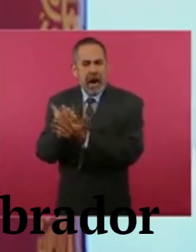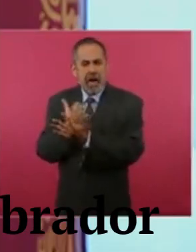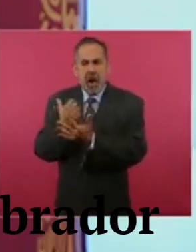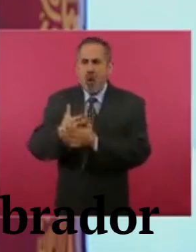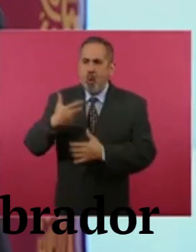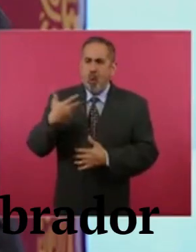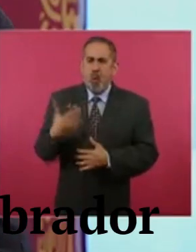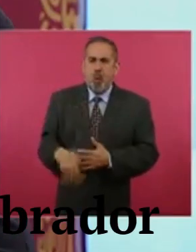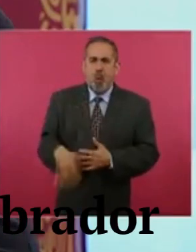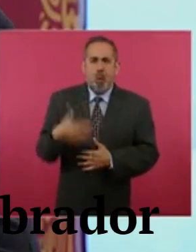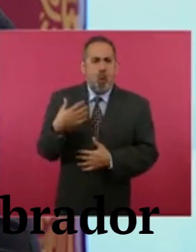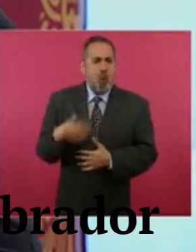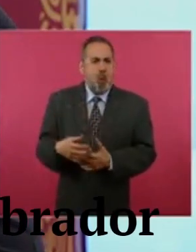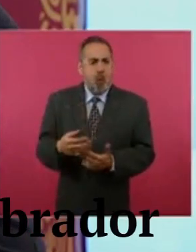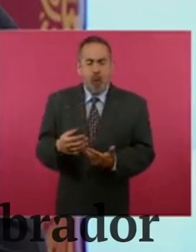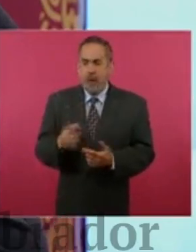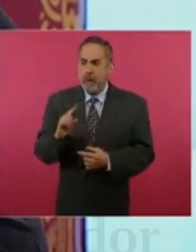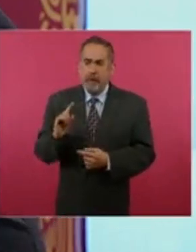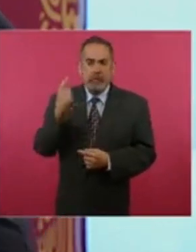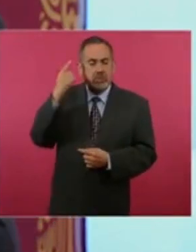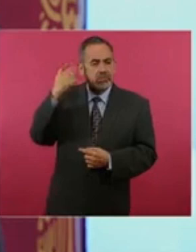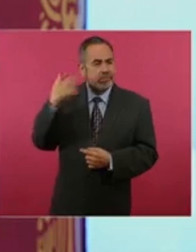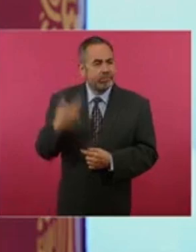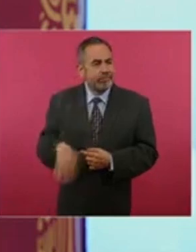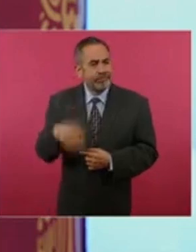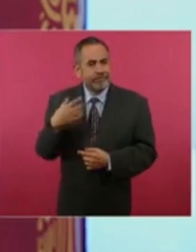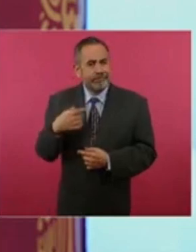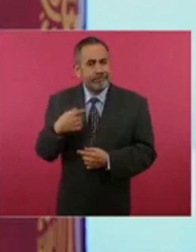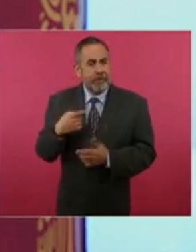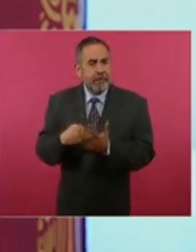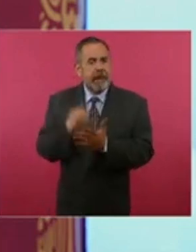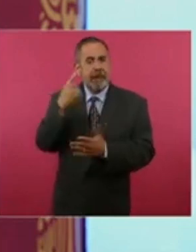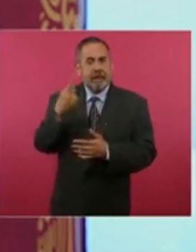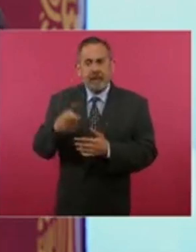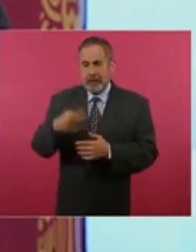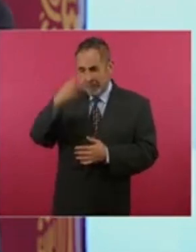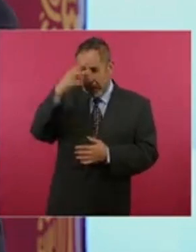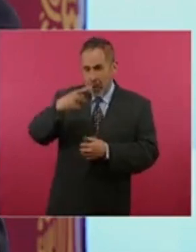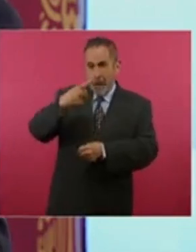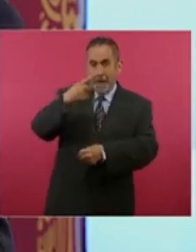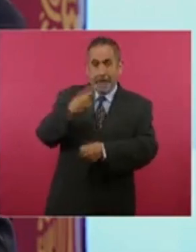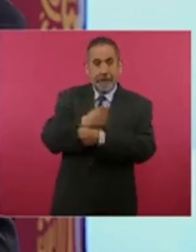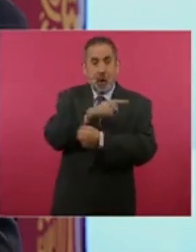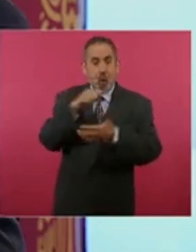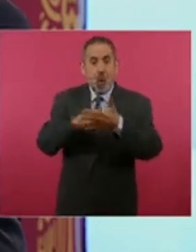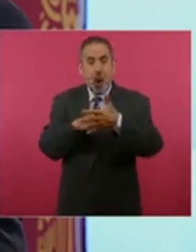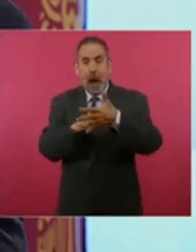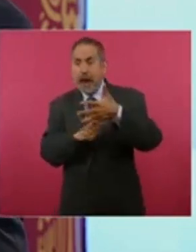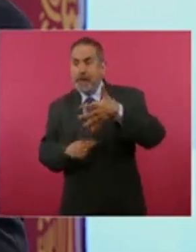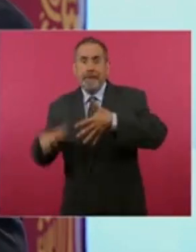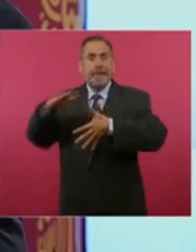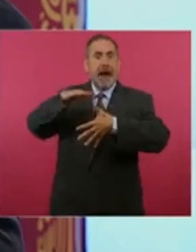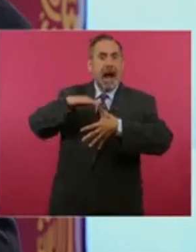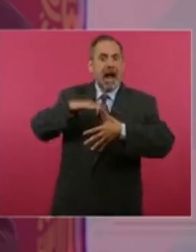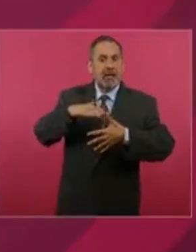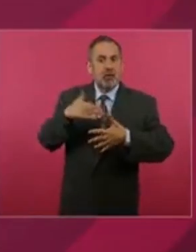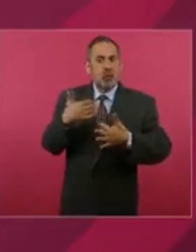Por primera vez, nuestro país ocupa el primer lugar en estos Juegos